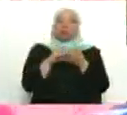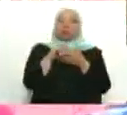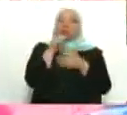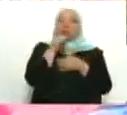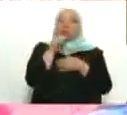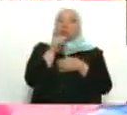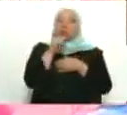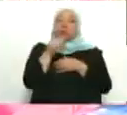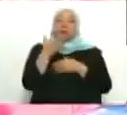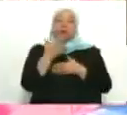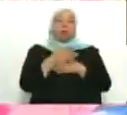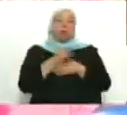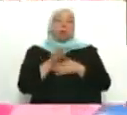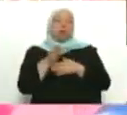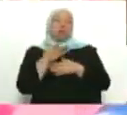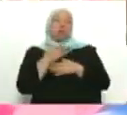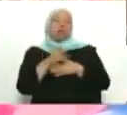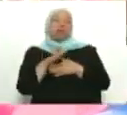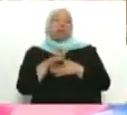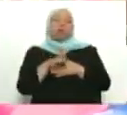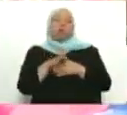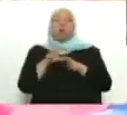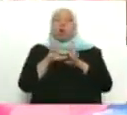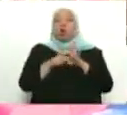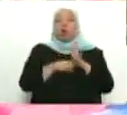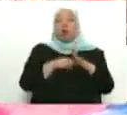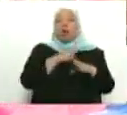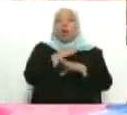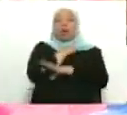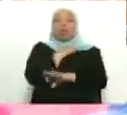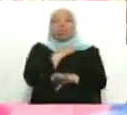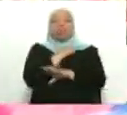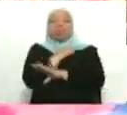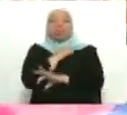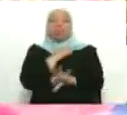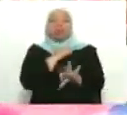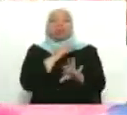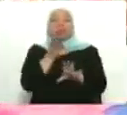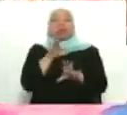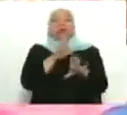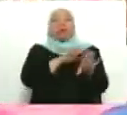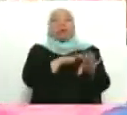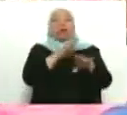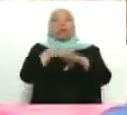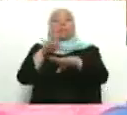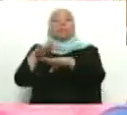con la cara bien lavada, después de que pidieron todo eso, a pedir el voto.